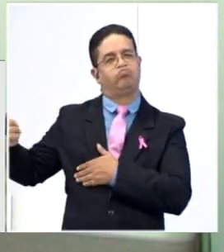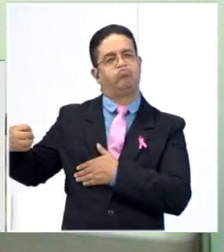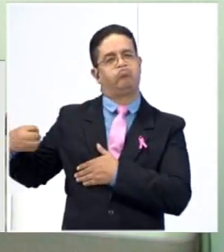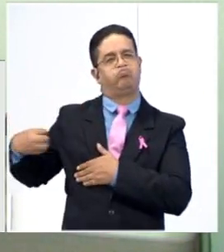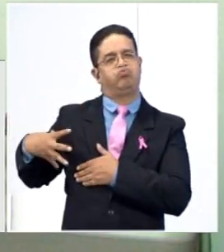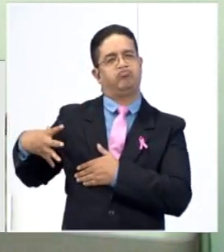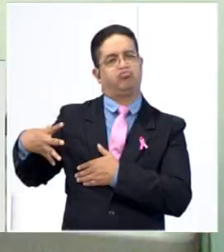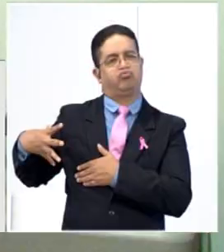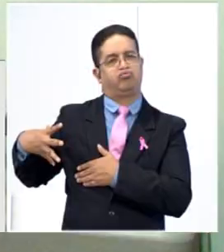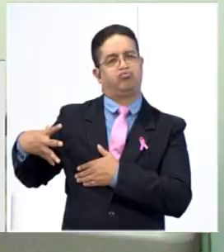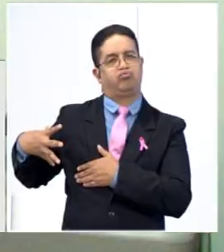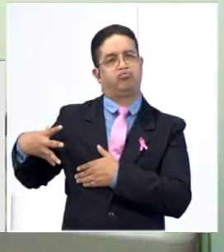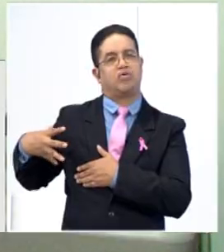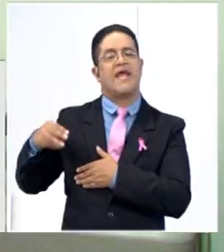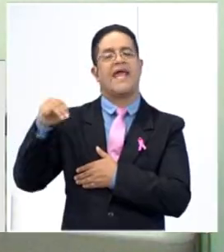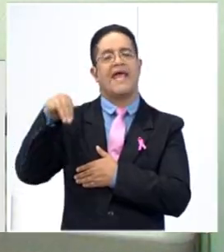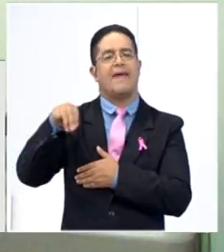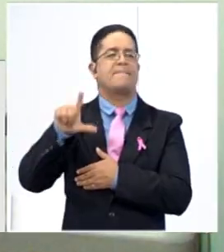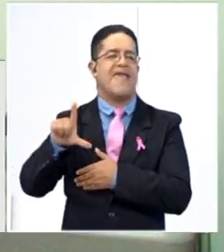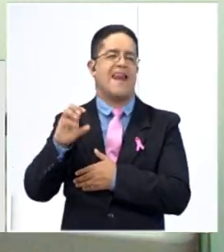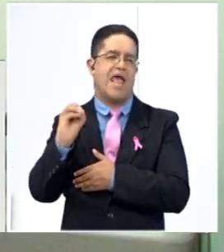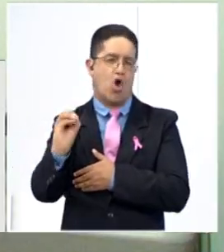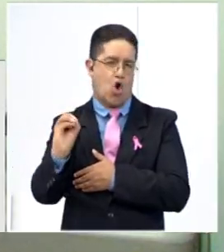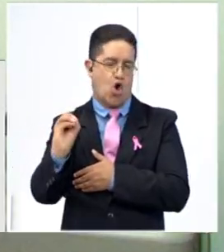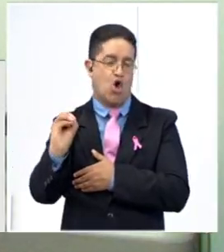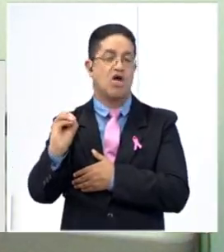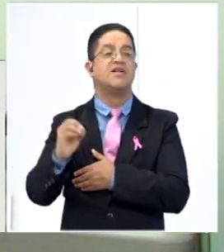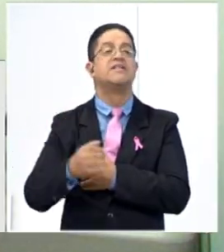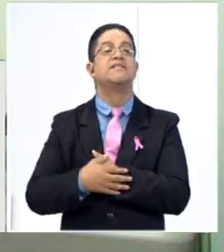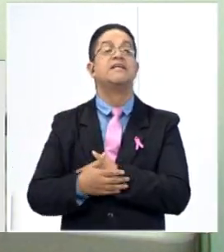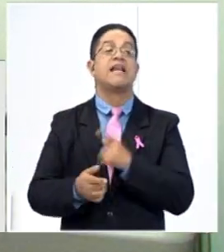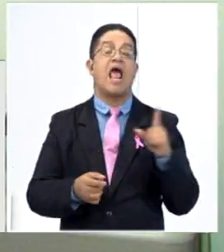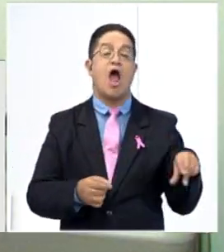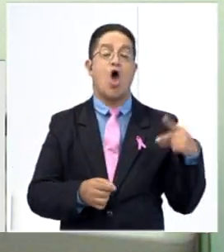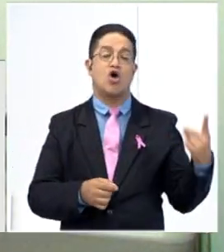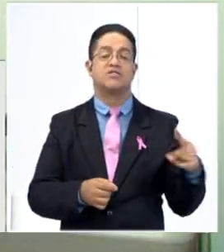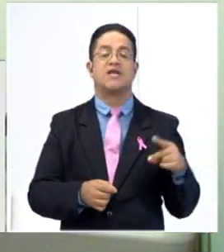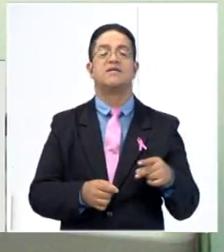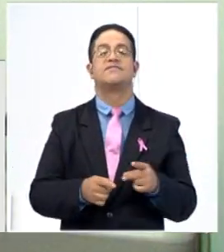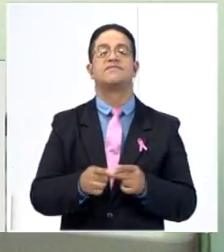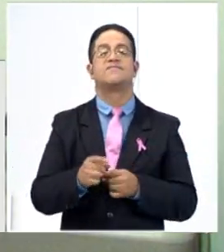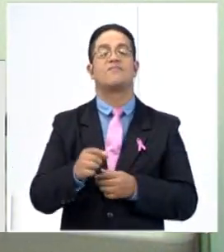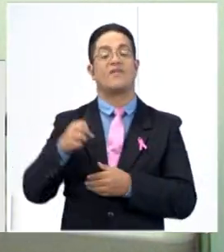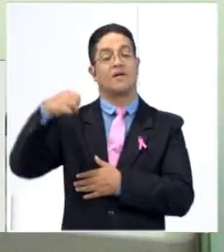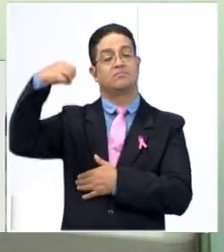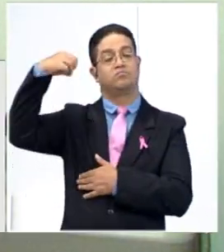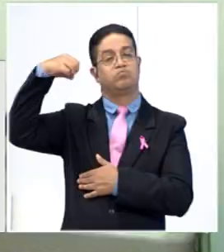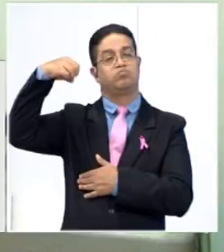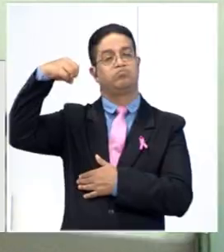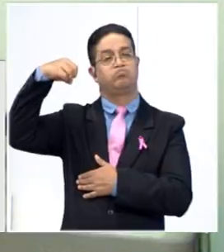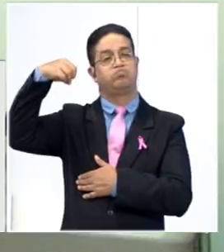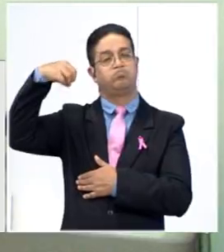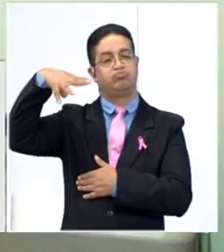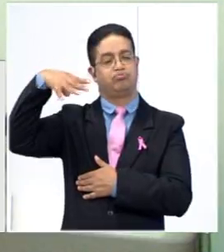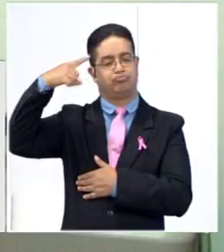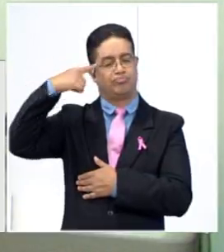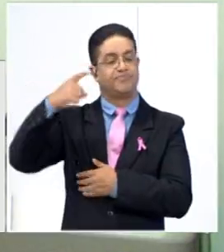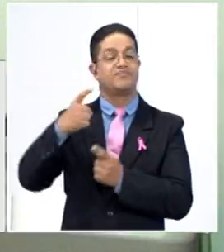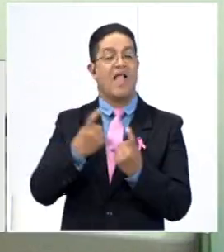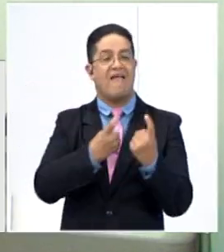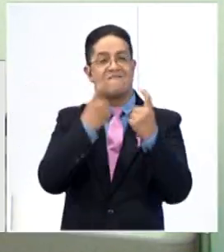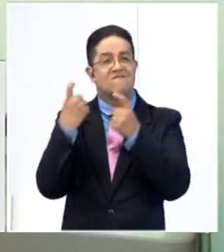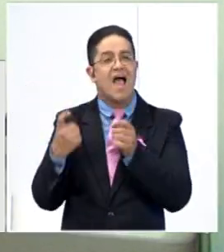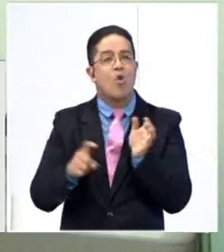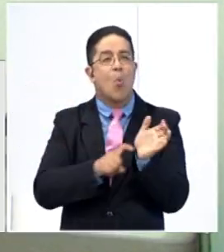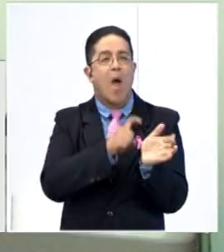proyección axilar, la MLO, medio lateral oblicuo. Y la otra es la proyección craneocaudal. Son 2 proyecciones donde evaluamos completo la mama en